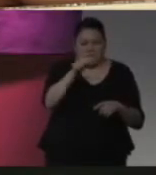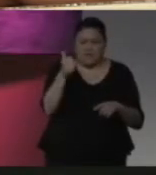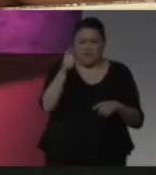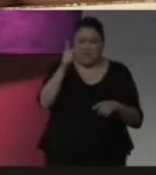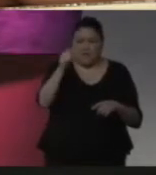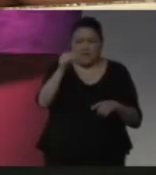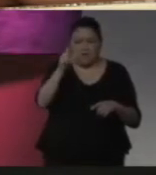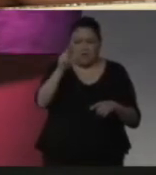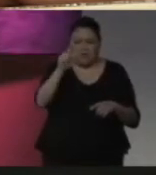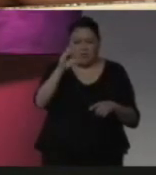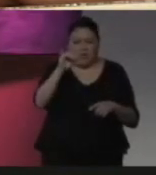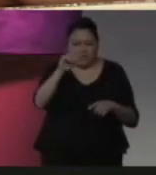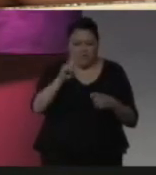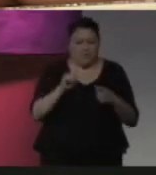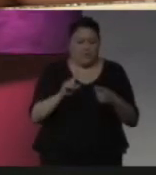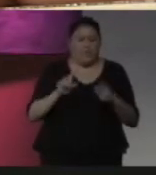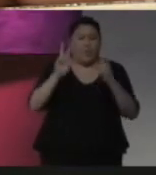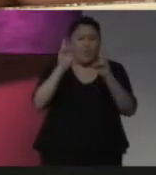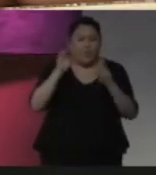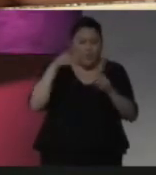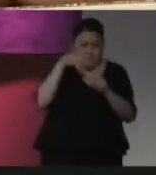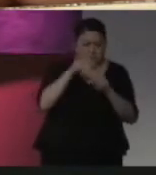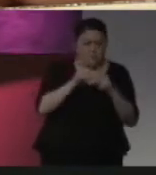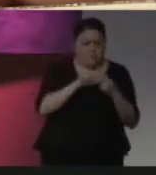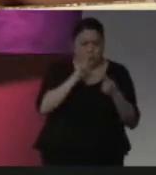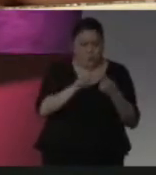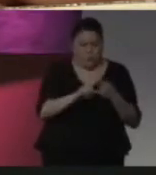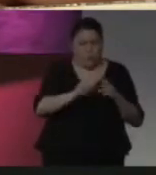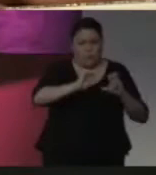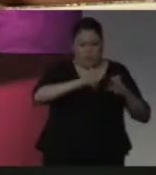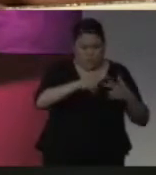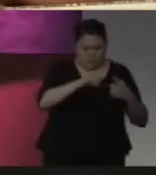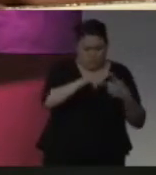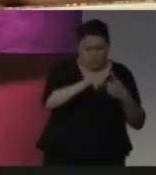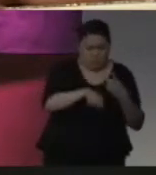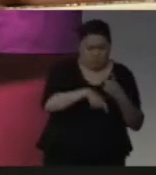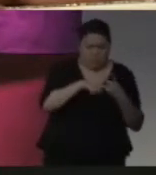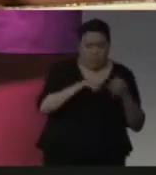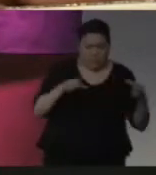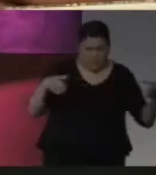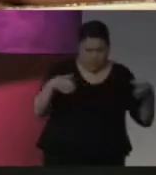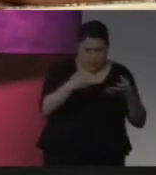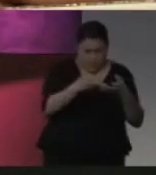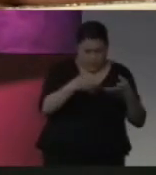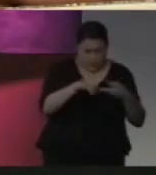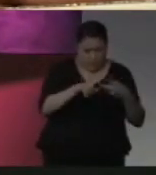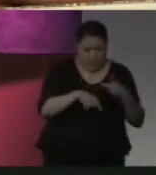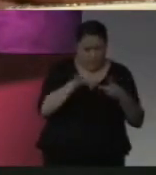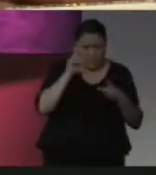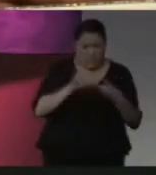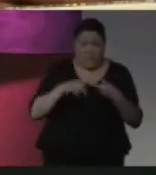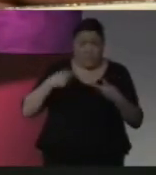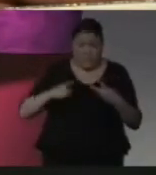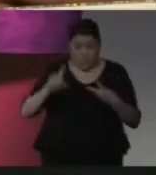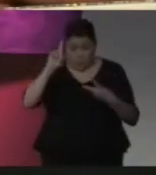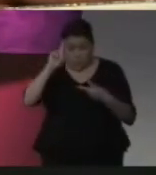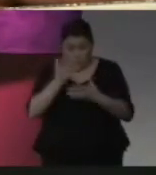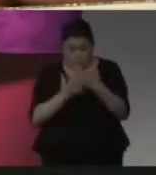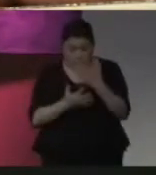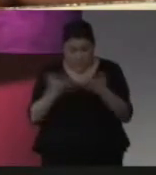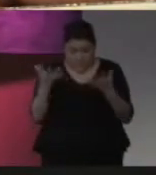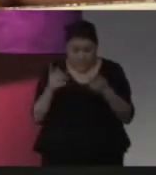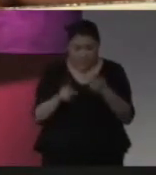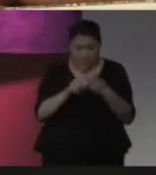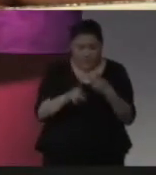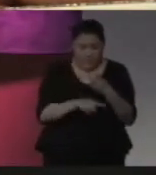Chiapas, la defensa participativa en los casos individuales, la defensa participativa en el